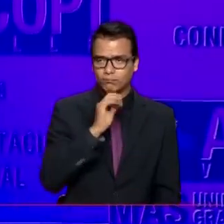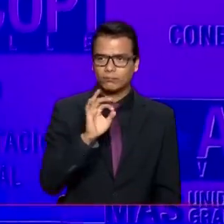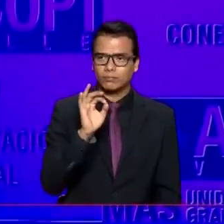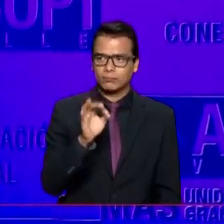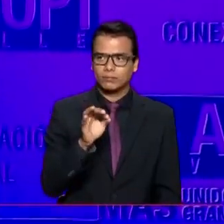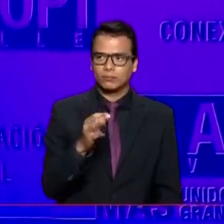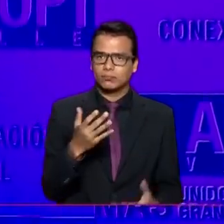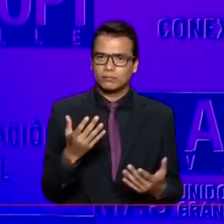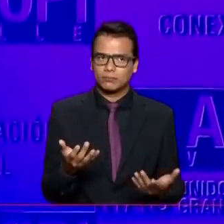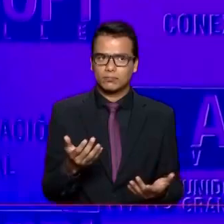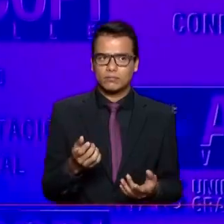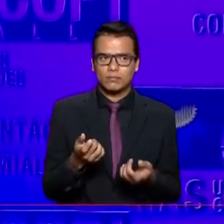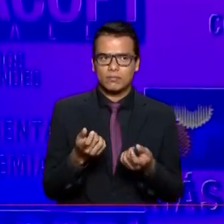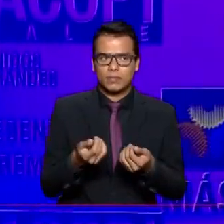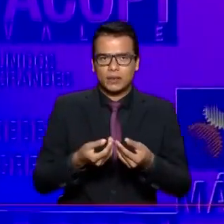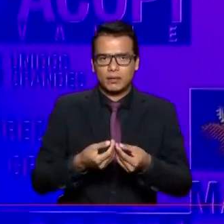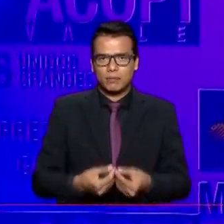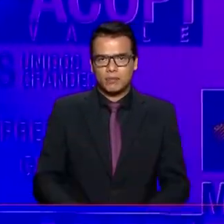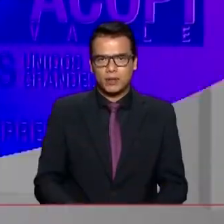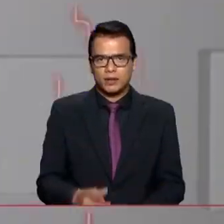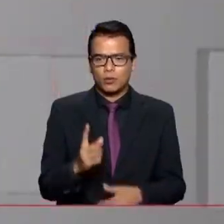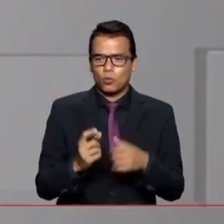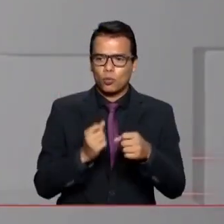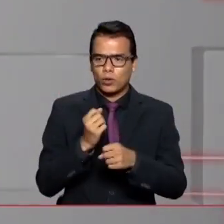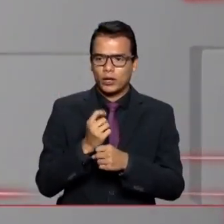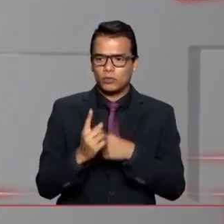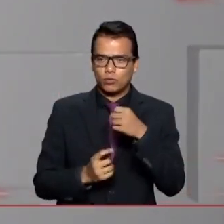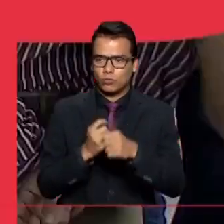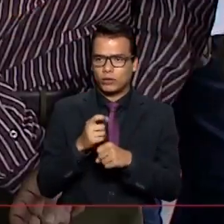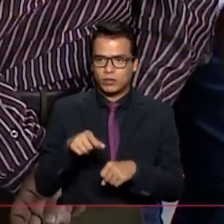seguir permitiendo que se pierda más de 1 billón de pesos al año en Cali.